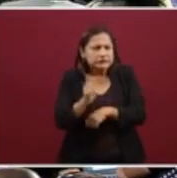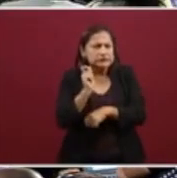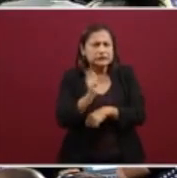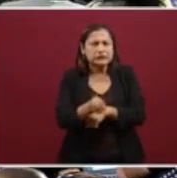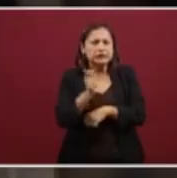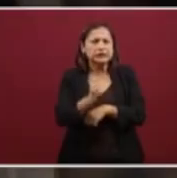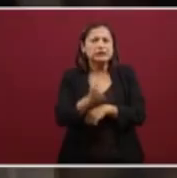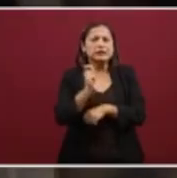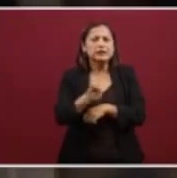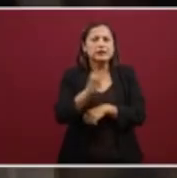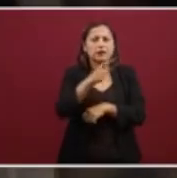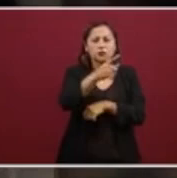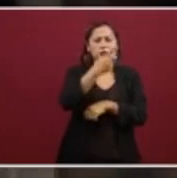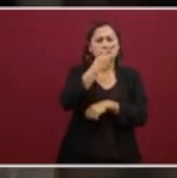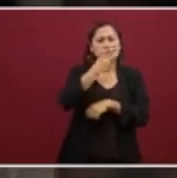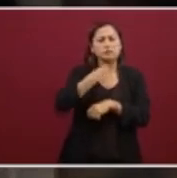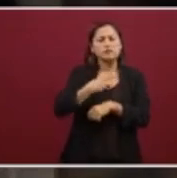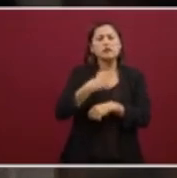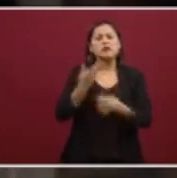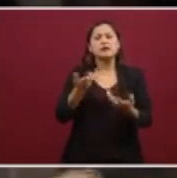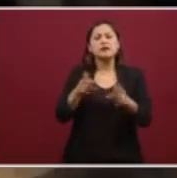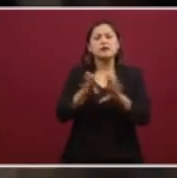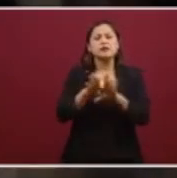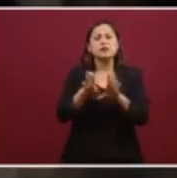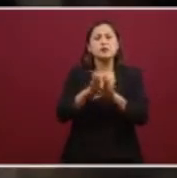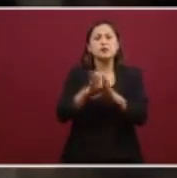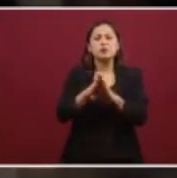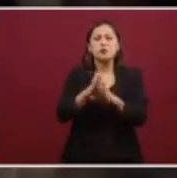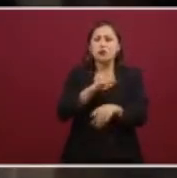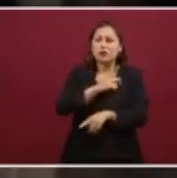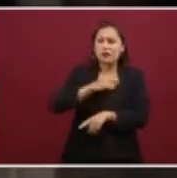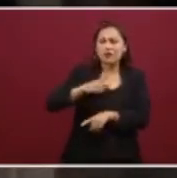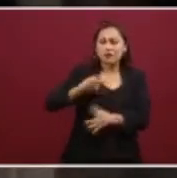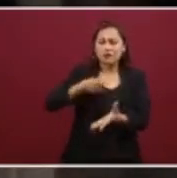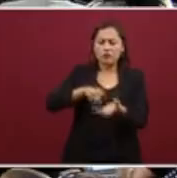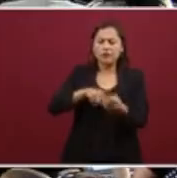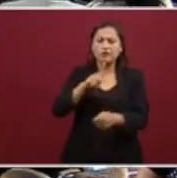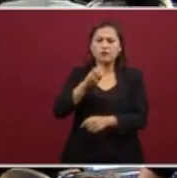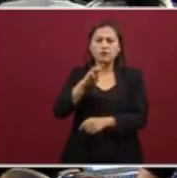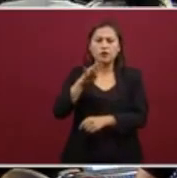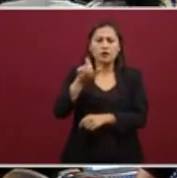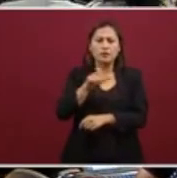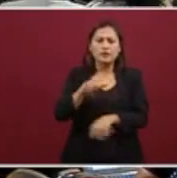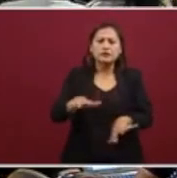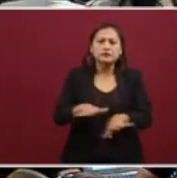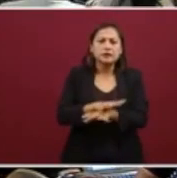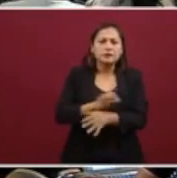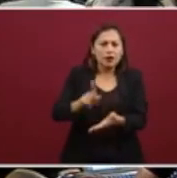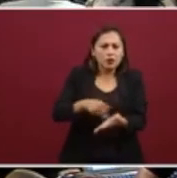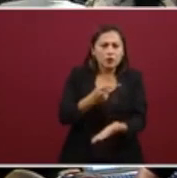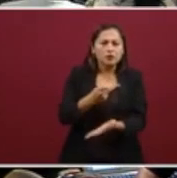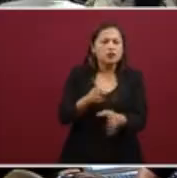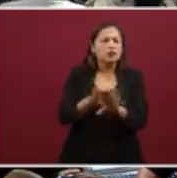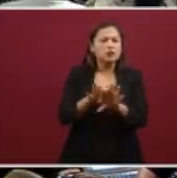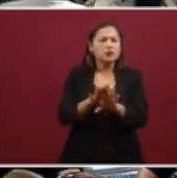de refinanciar la deuda en ese sentido? ¿Qué es lo que nos puede decir? Pues hoy le voy a pedir a Pemex